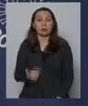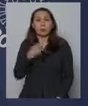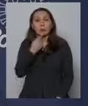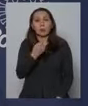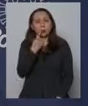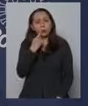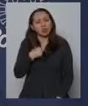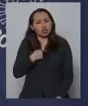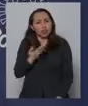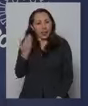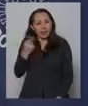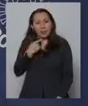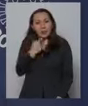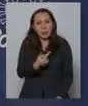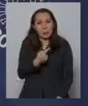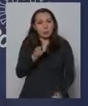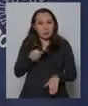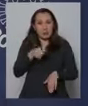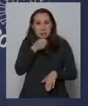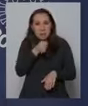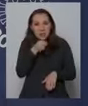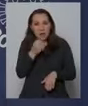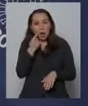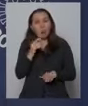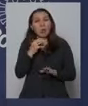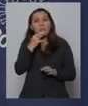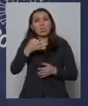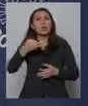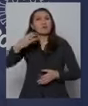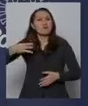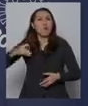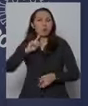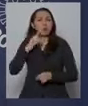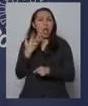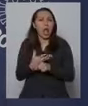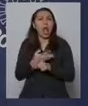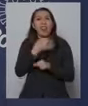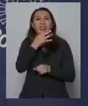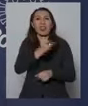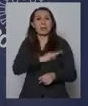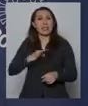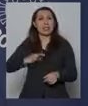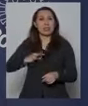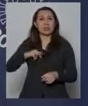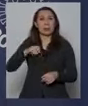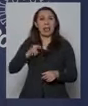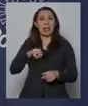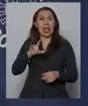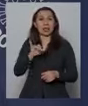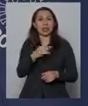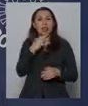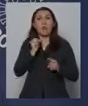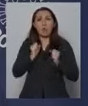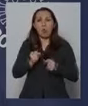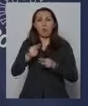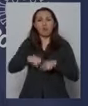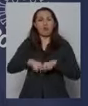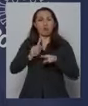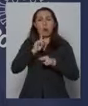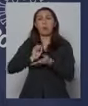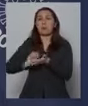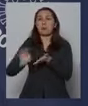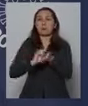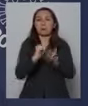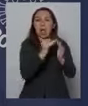Secretario, pero lo que yo le preguntaba era que el ministro hoy día aseguraba que los municipios tienen los recursos para distribuir los medicamentos. ¿Eso es así?